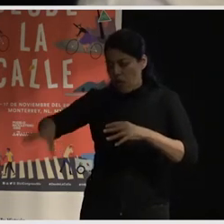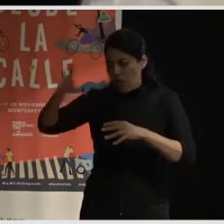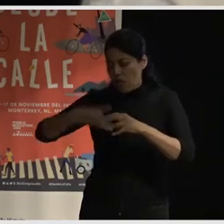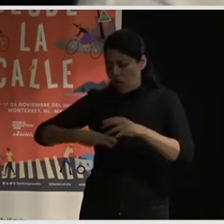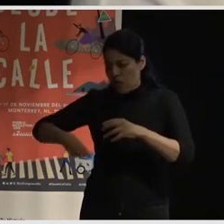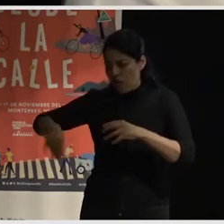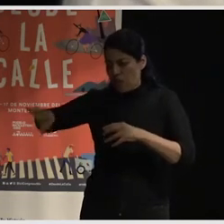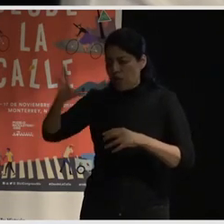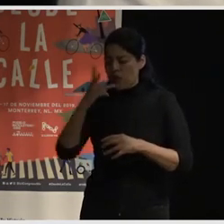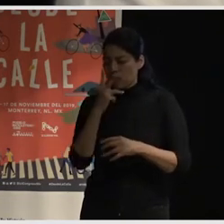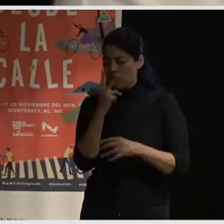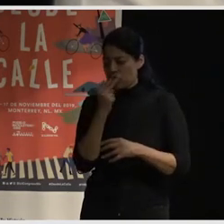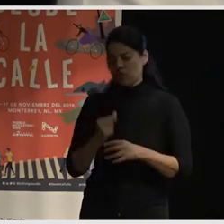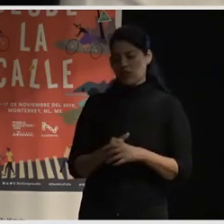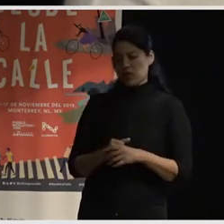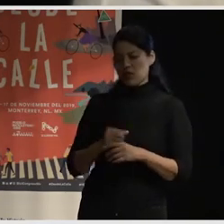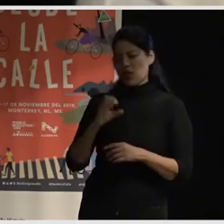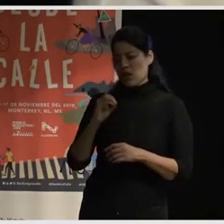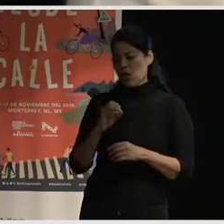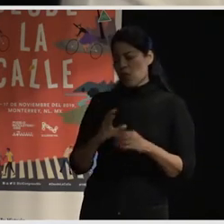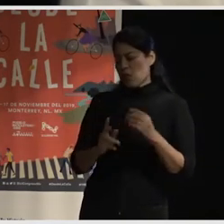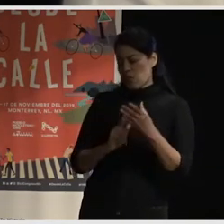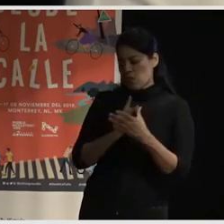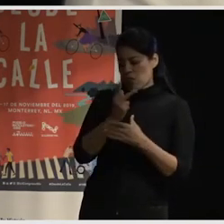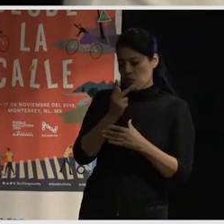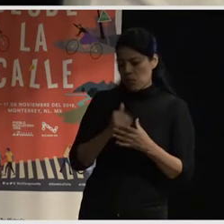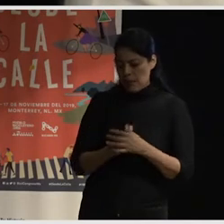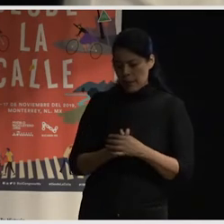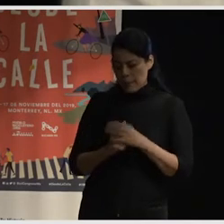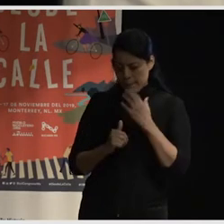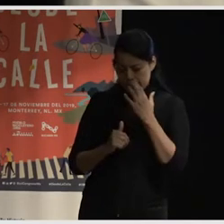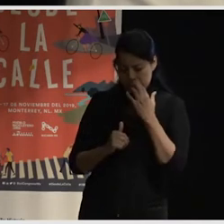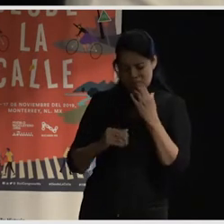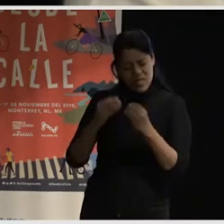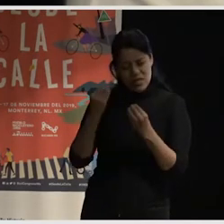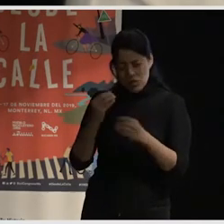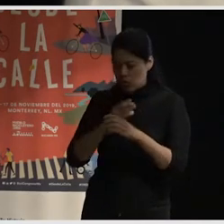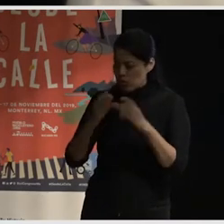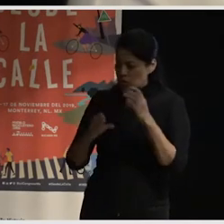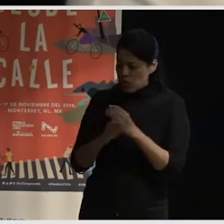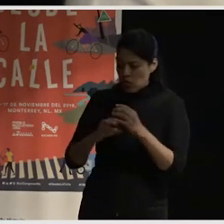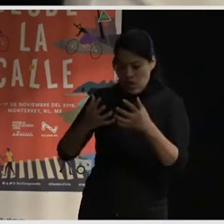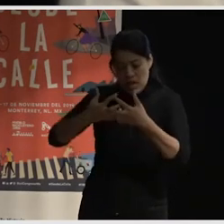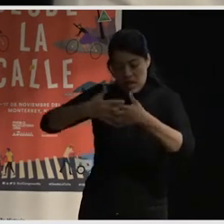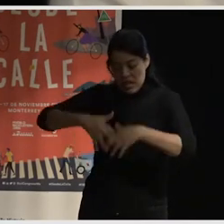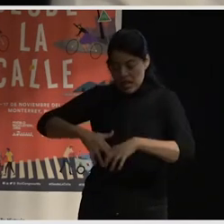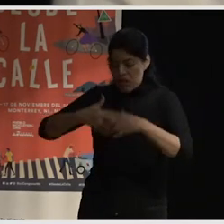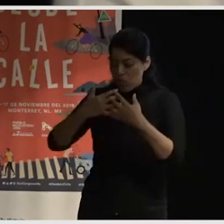biomasa vegetal es derivado digamos de muchos procesos industriales